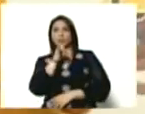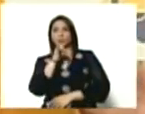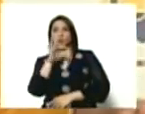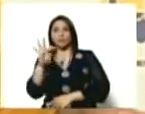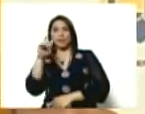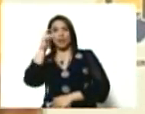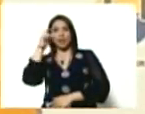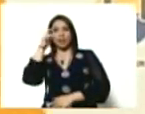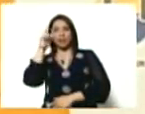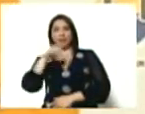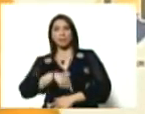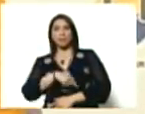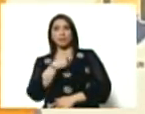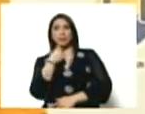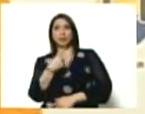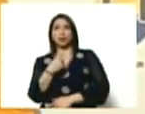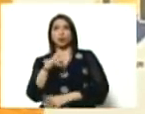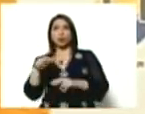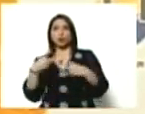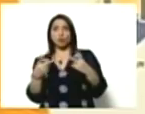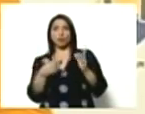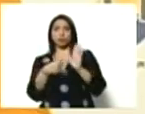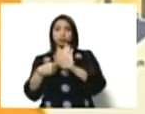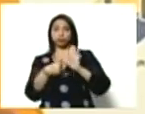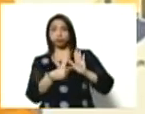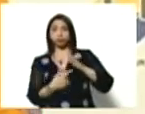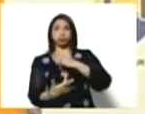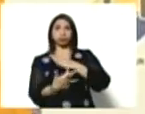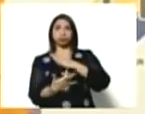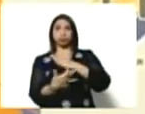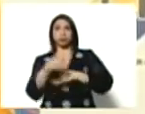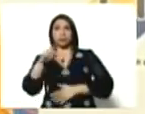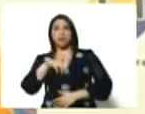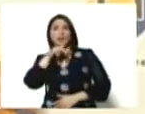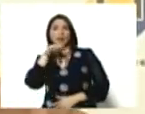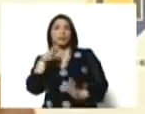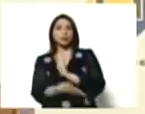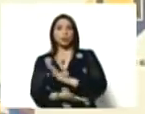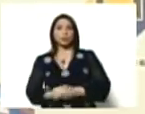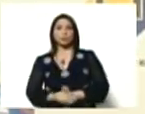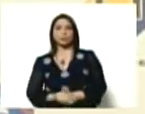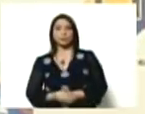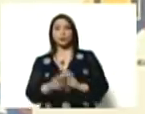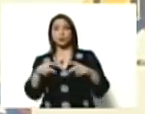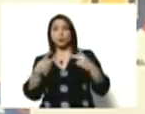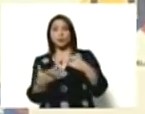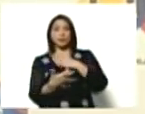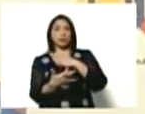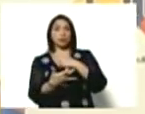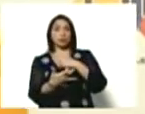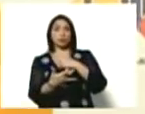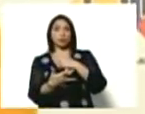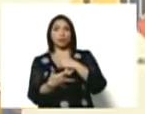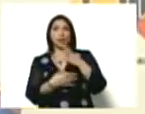Ñáñez, quien también presenció esta nueva solución tecnológica. Además, hablaba de estas nuevas tecnologías que van a